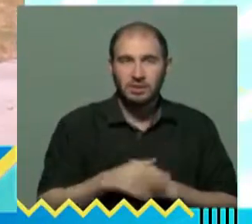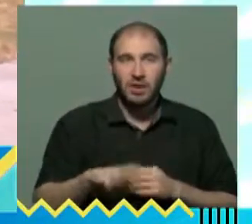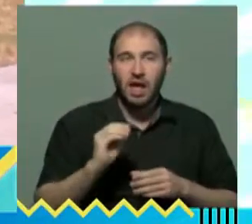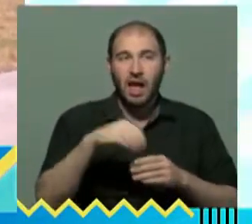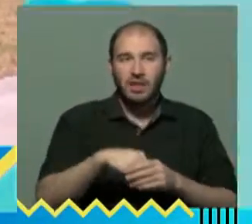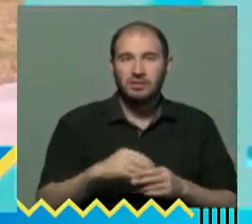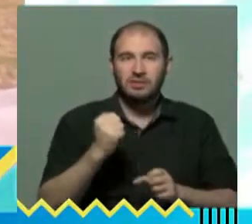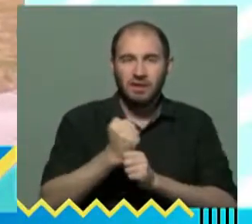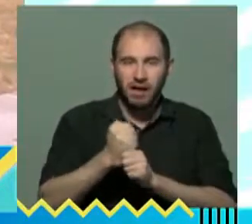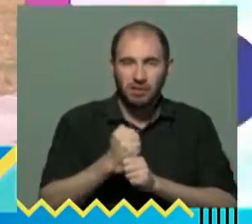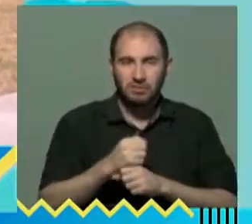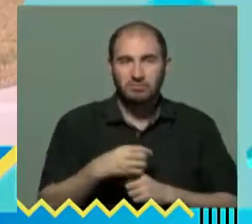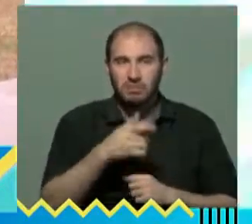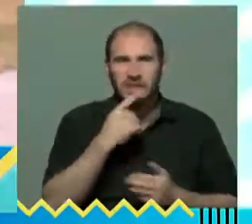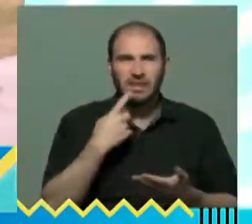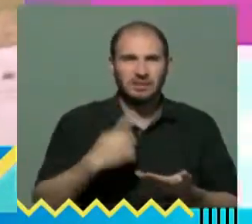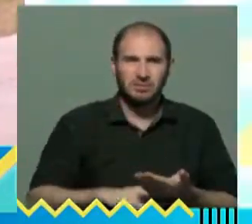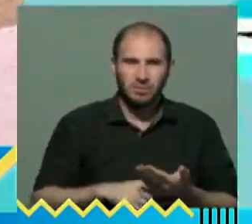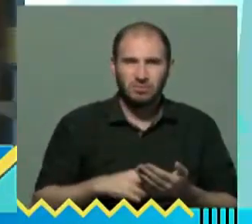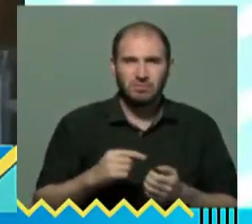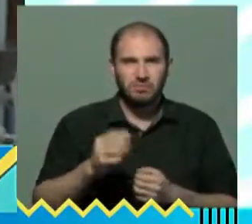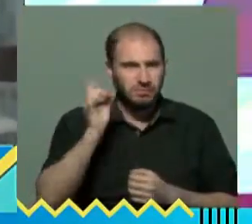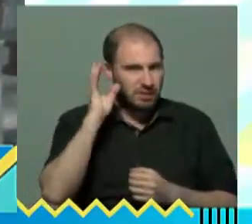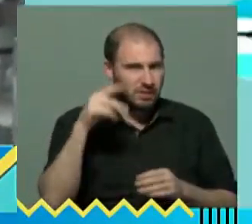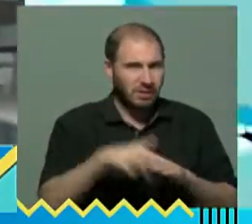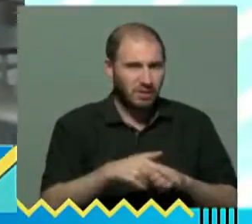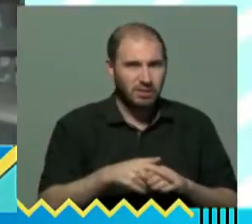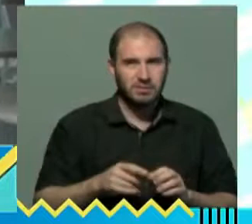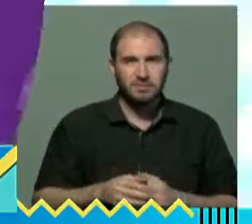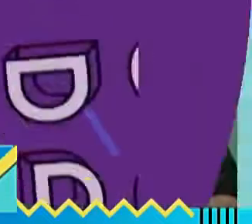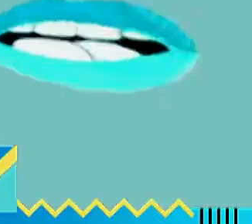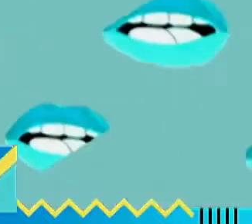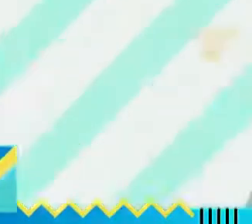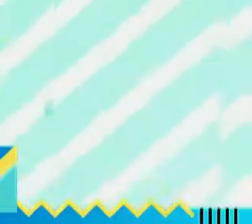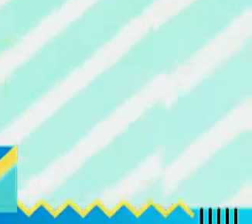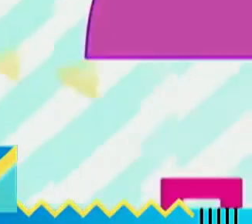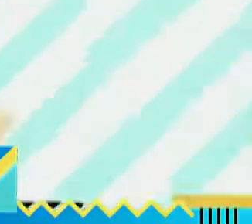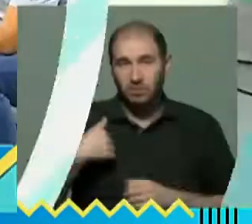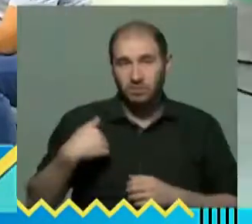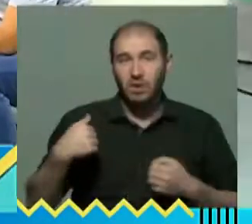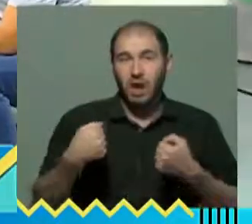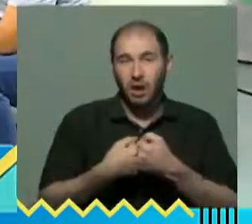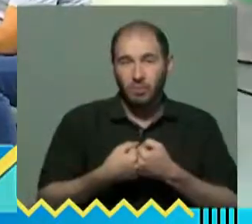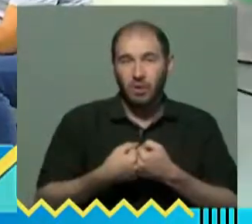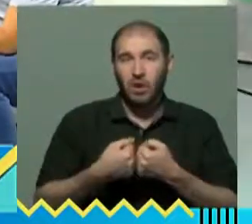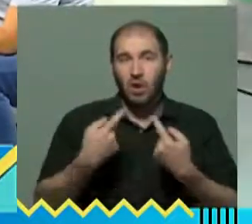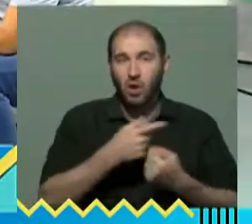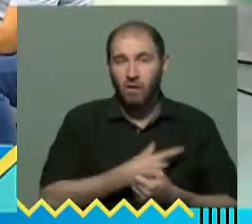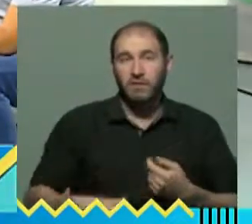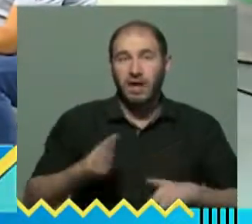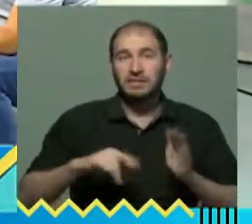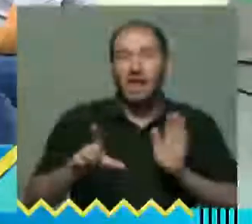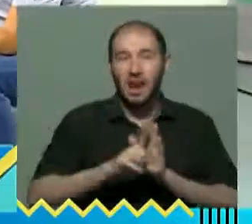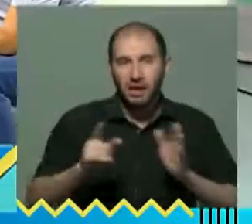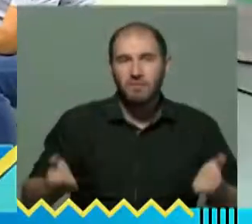del mercado laboral. Entonces me parece que no es una medida para ayudar a la situación. Concuerdo mucho lo que se está haciendo mucho el gobierno a través de leyes